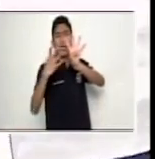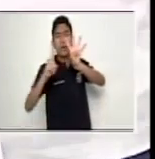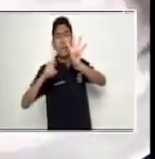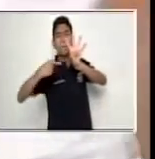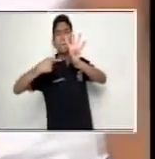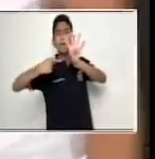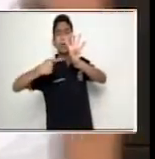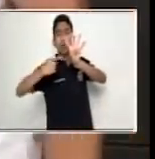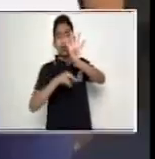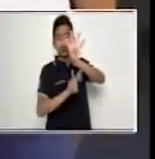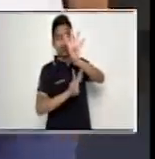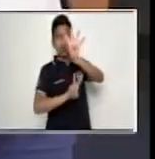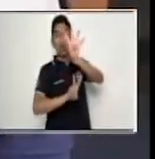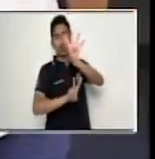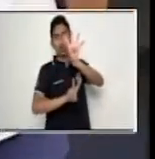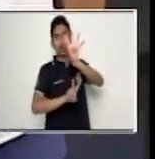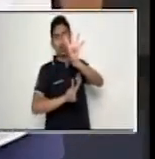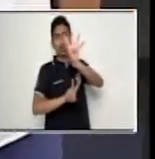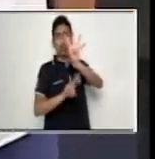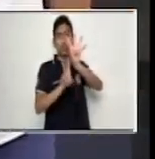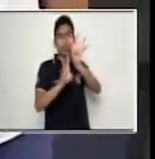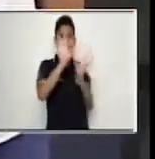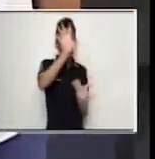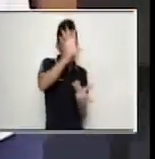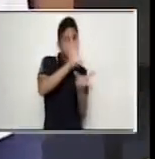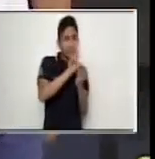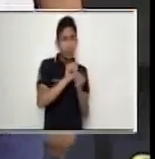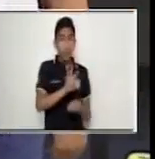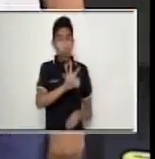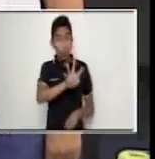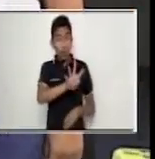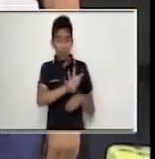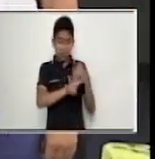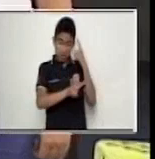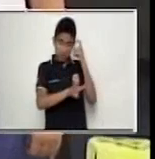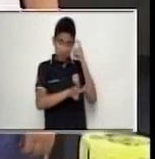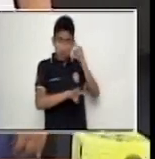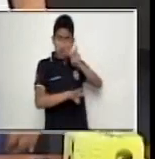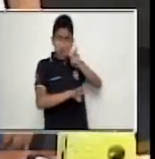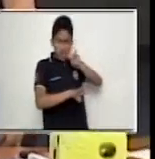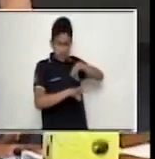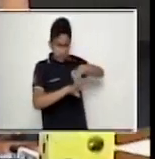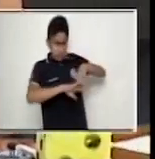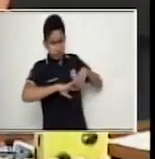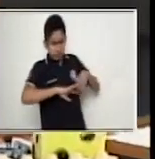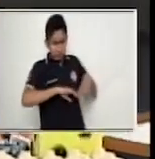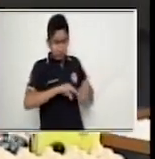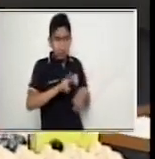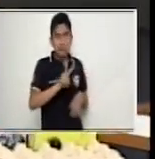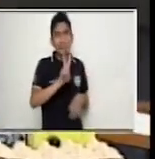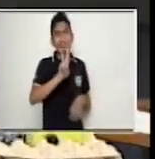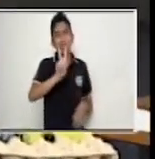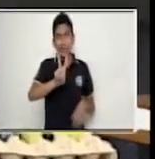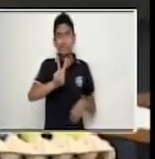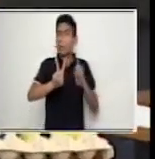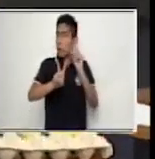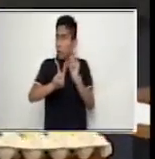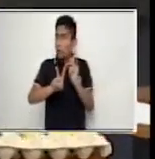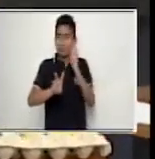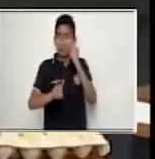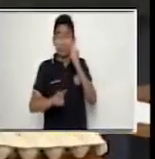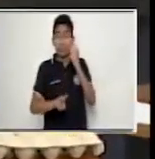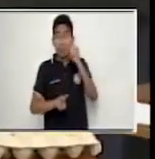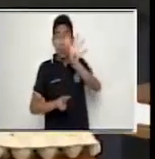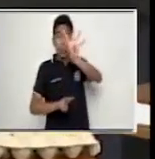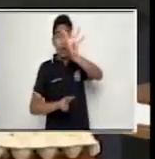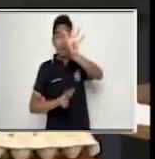2. Le quitas 2 tapones, ¿cuántos te quedan? 2. Muy bien, la respuesta es 2.